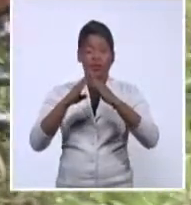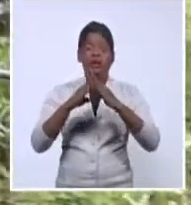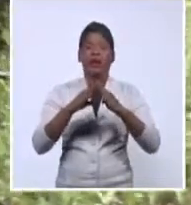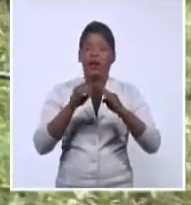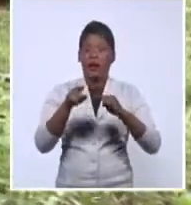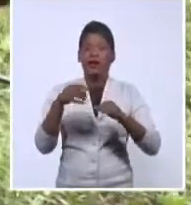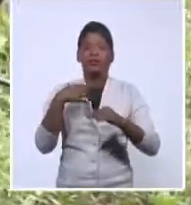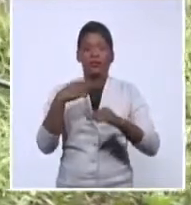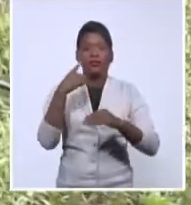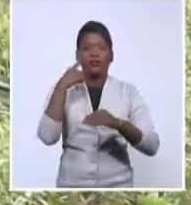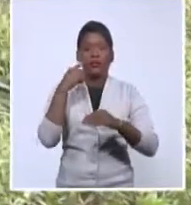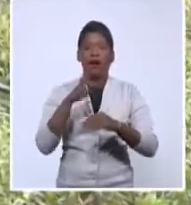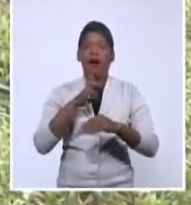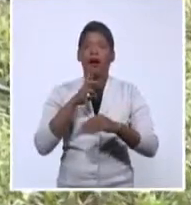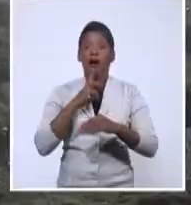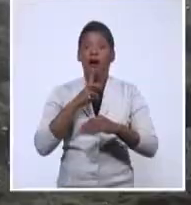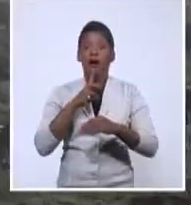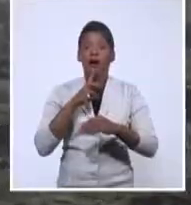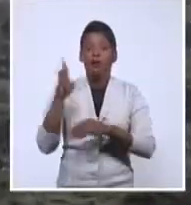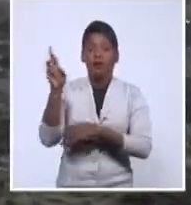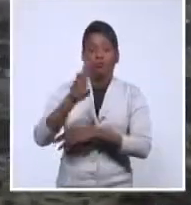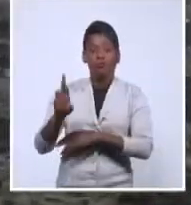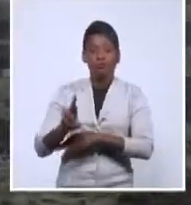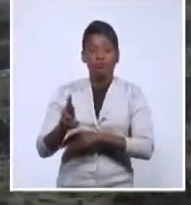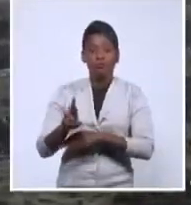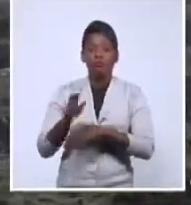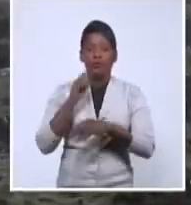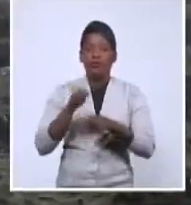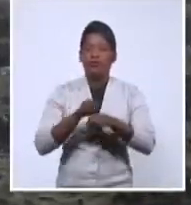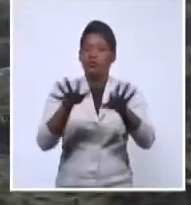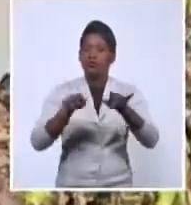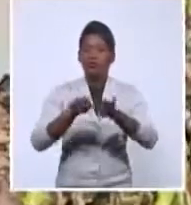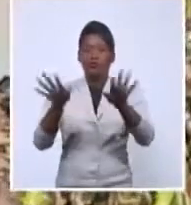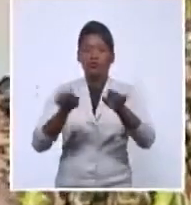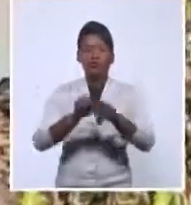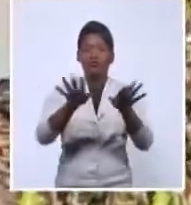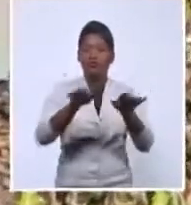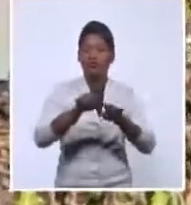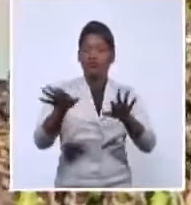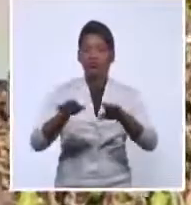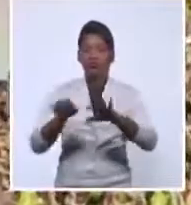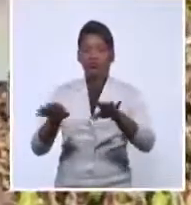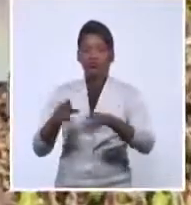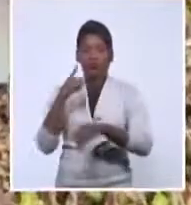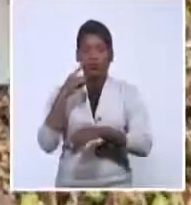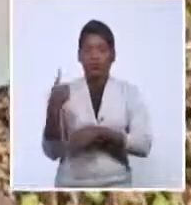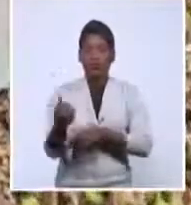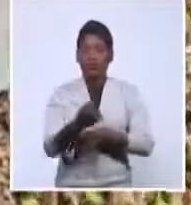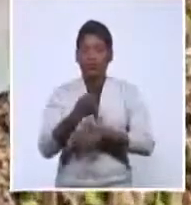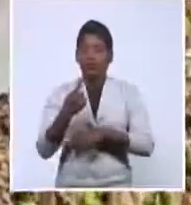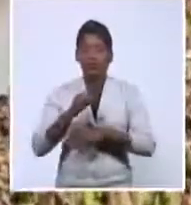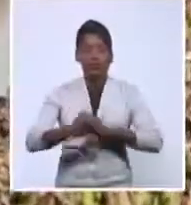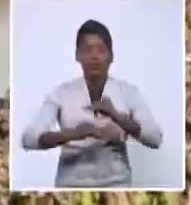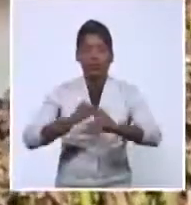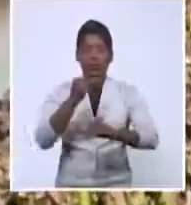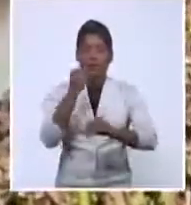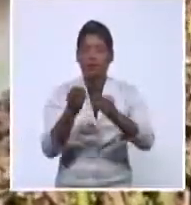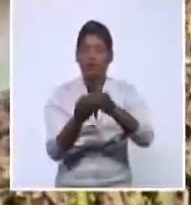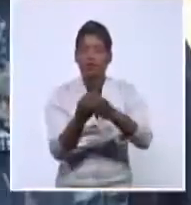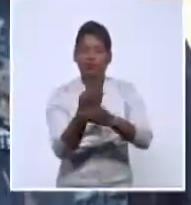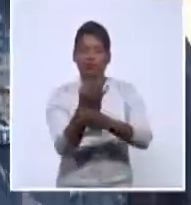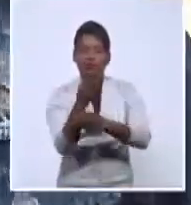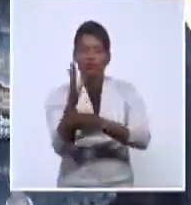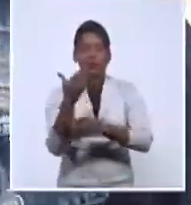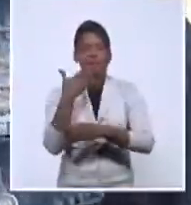las aguas del río Sasa y que gracias al riego eléctrico influye de manera notable en los rendimientos productivos. El petróleo sabemos